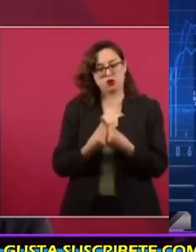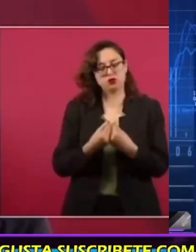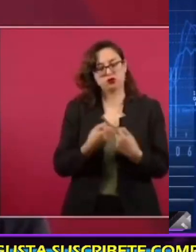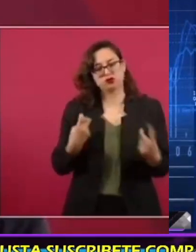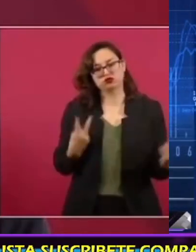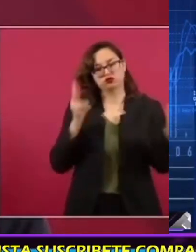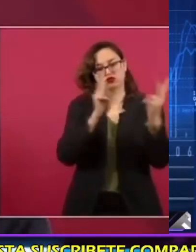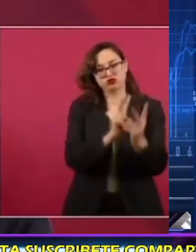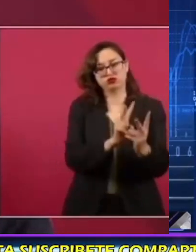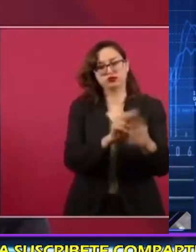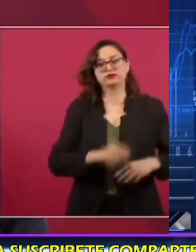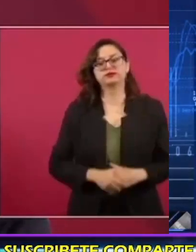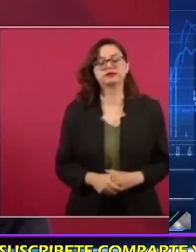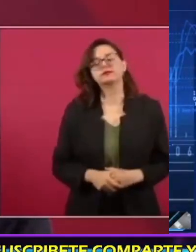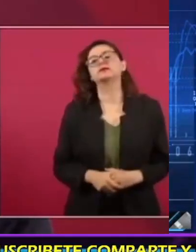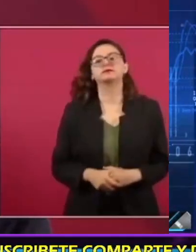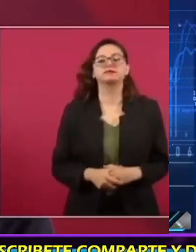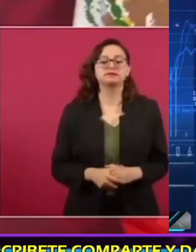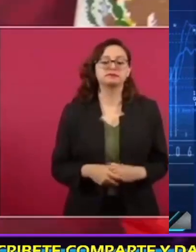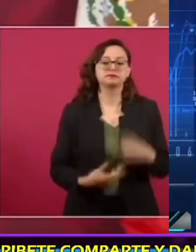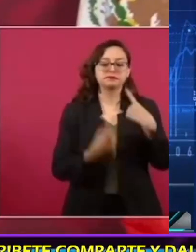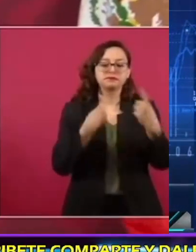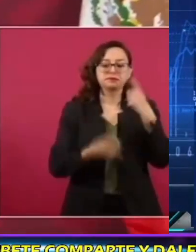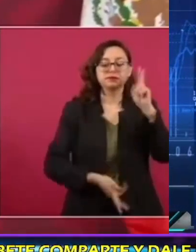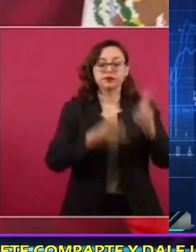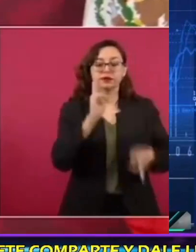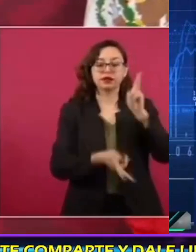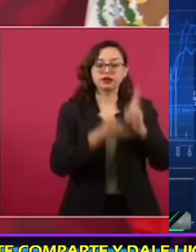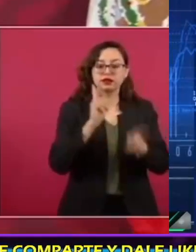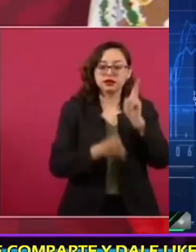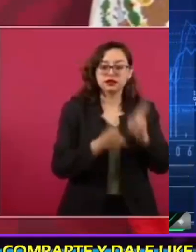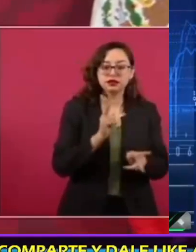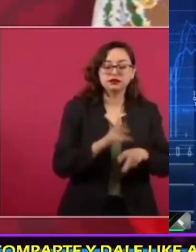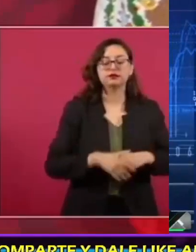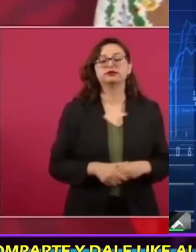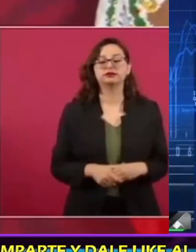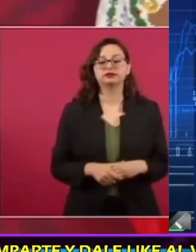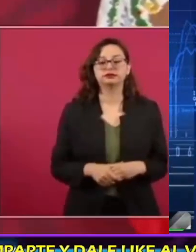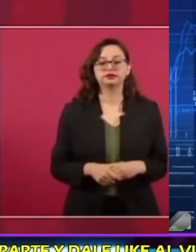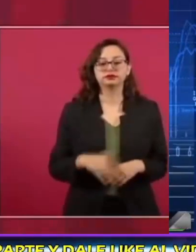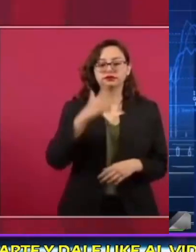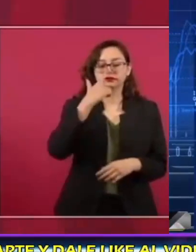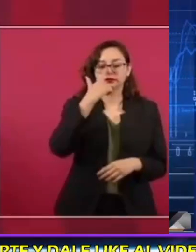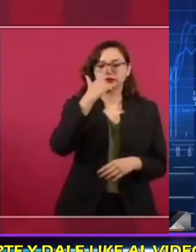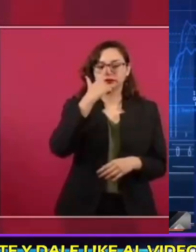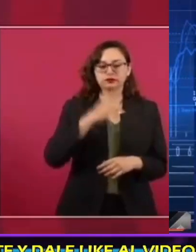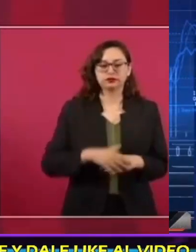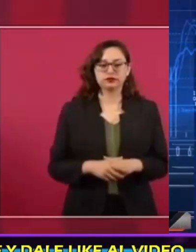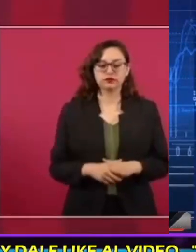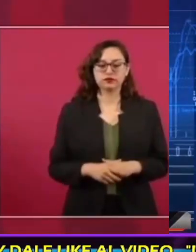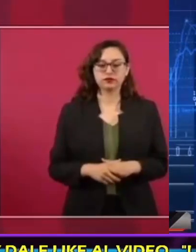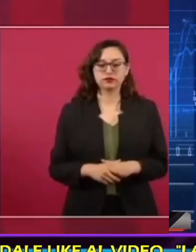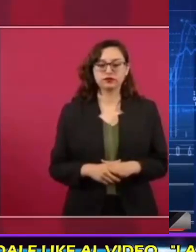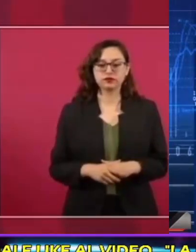Pues ahí platicamos un momento, convivimos un momento